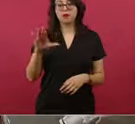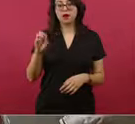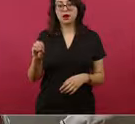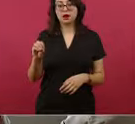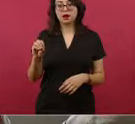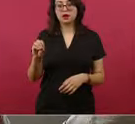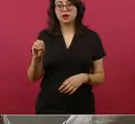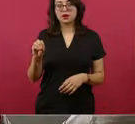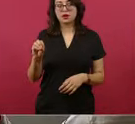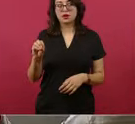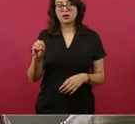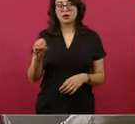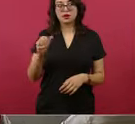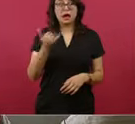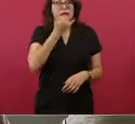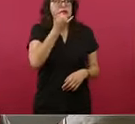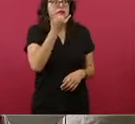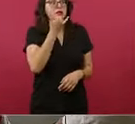Mario.